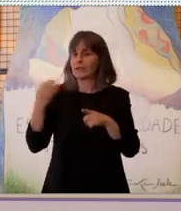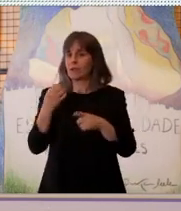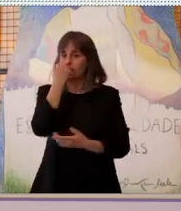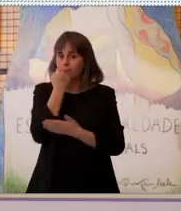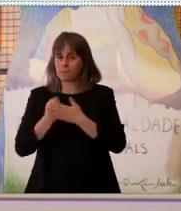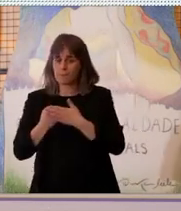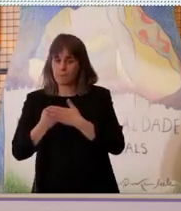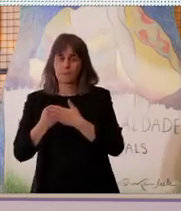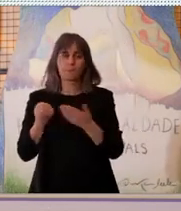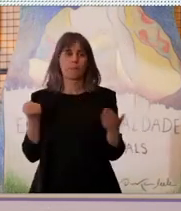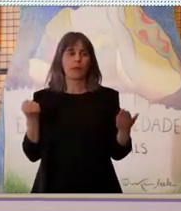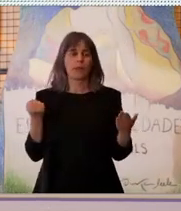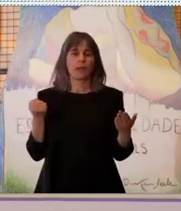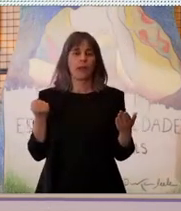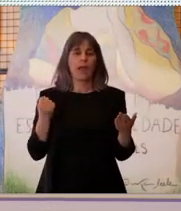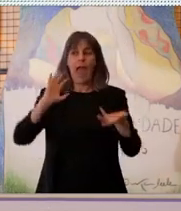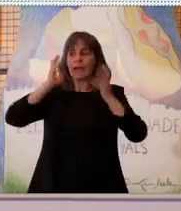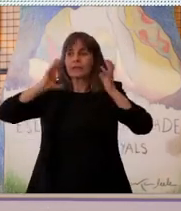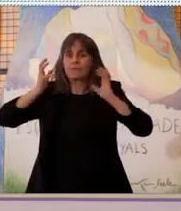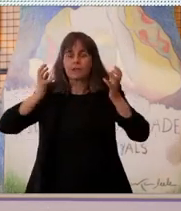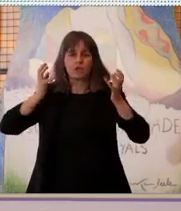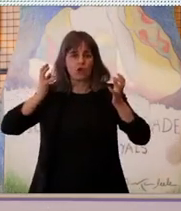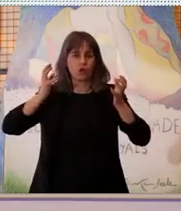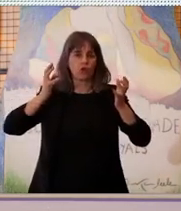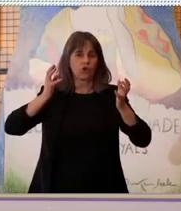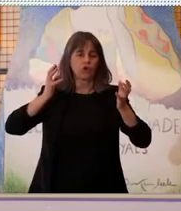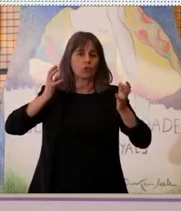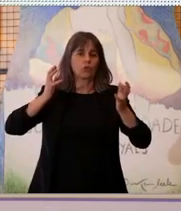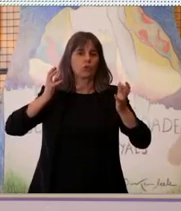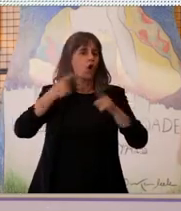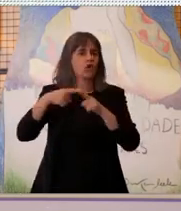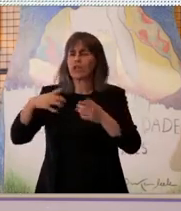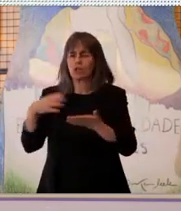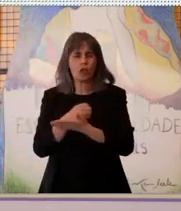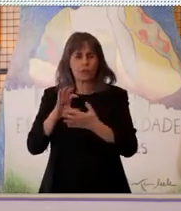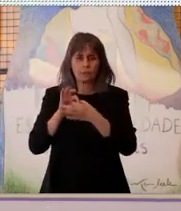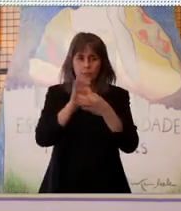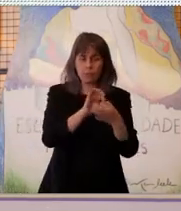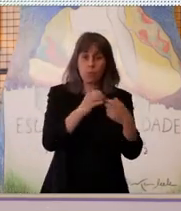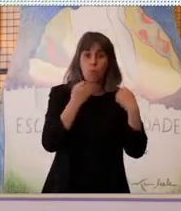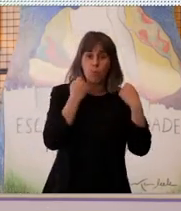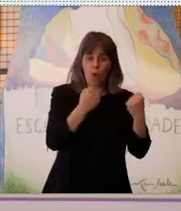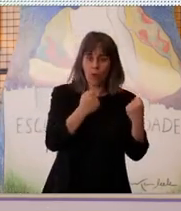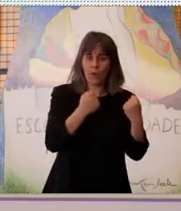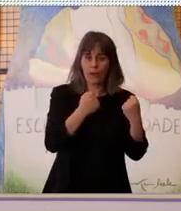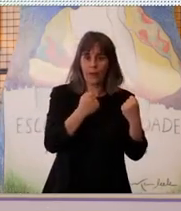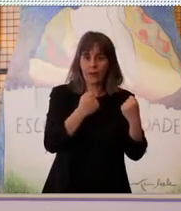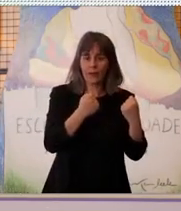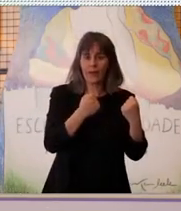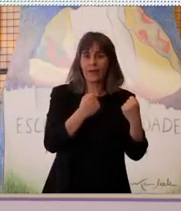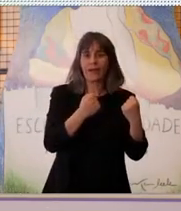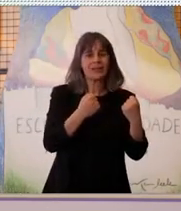yo que sé desde la expresión todo lo que tiene que ver con el poder está asociado